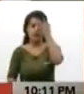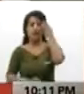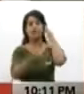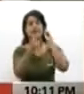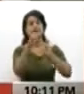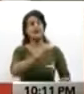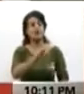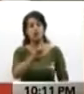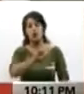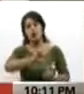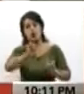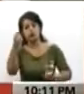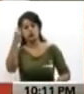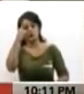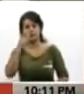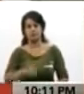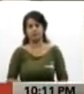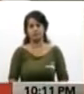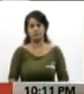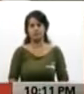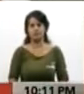día. Sí, de octubre.